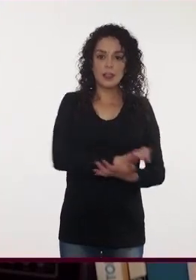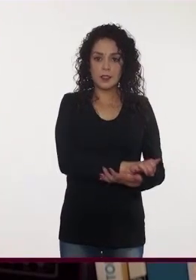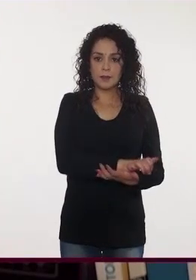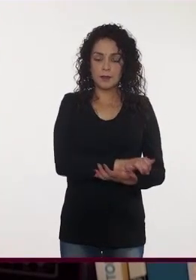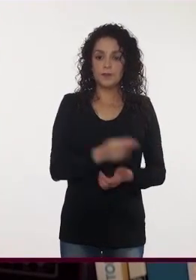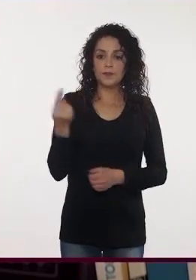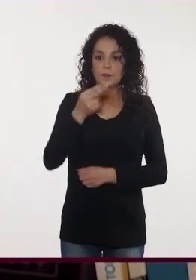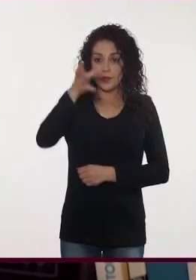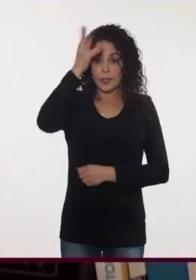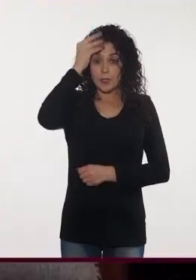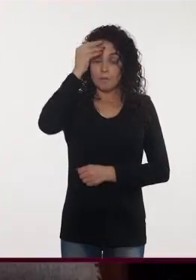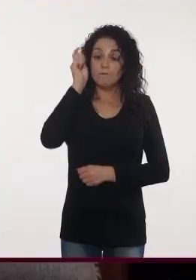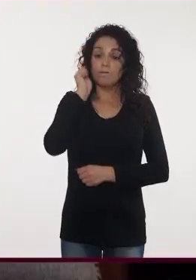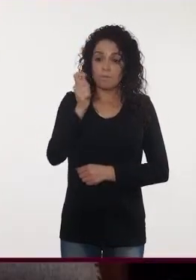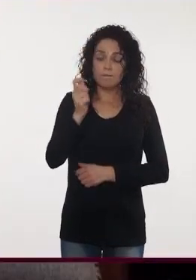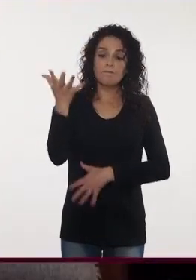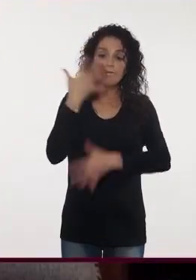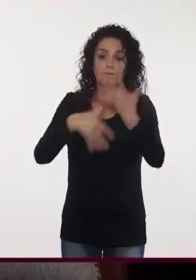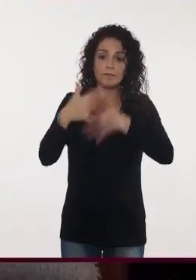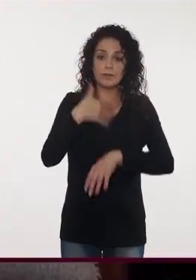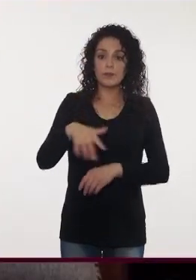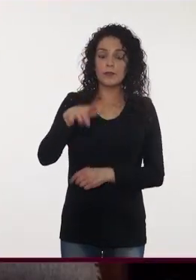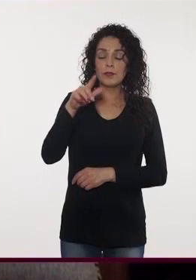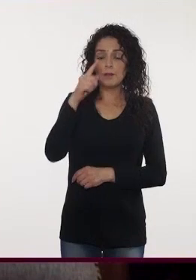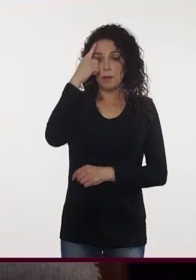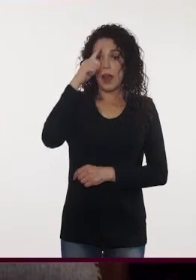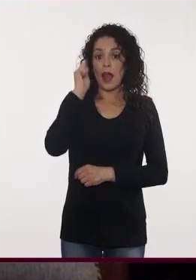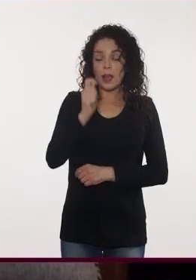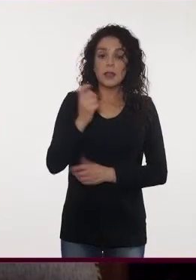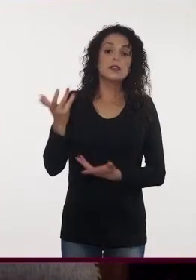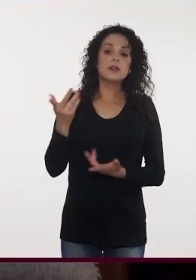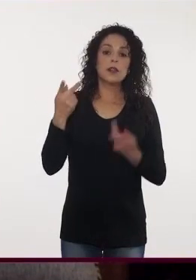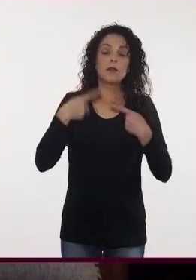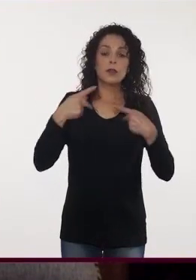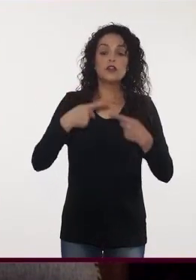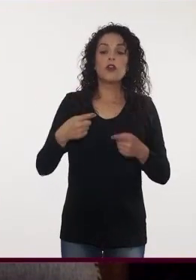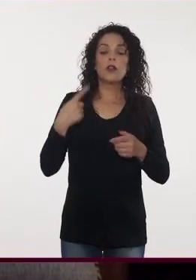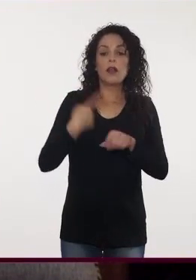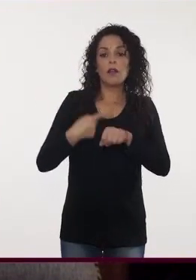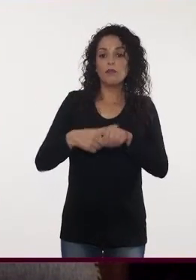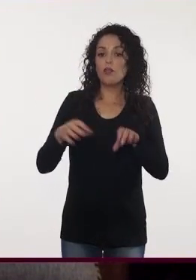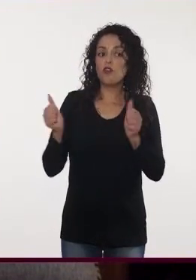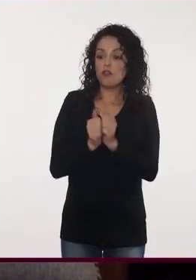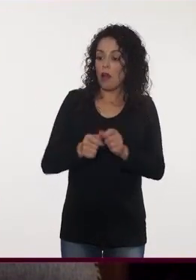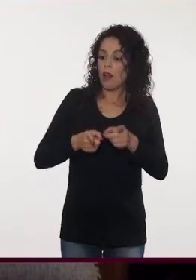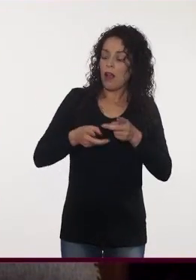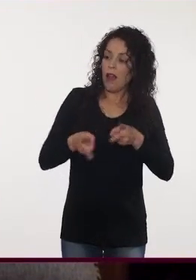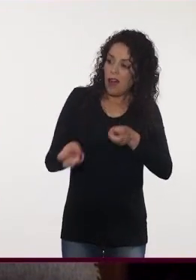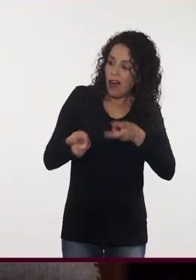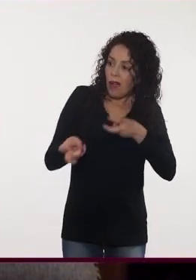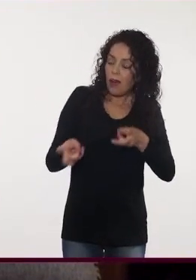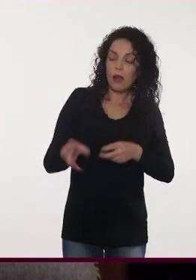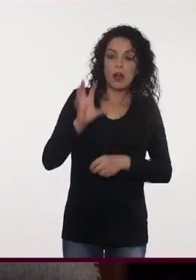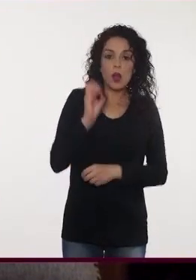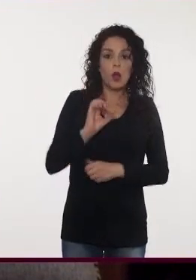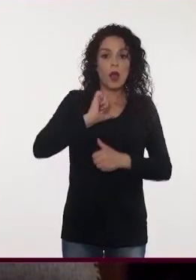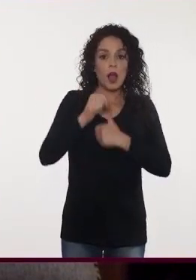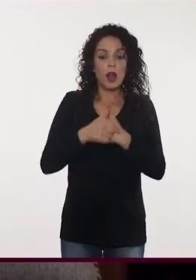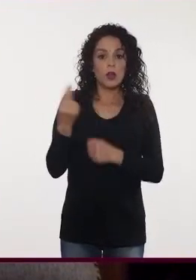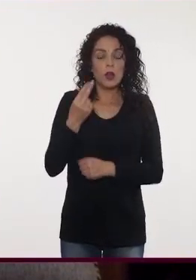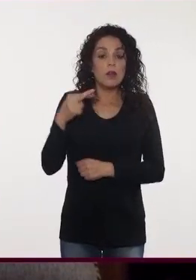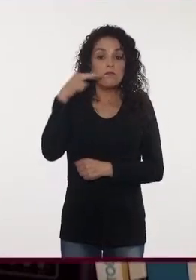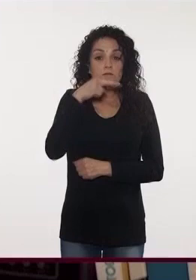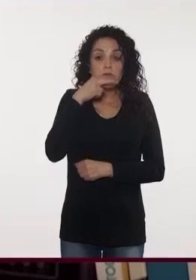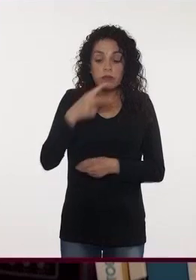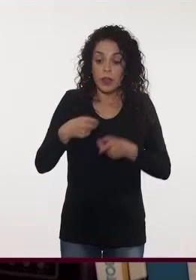aprendizaje del lenguaje de señas, los protocolos de emergencia para personas con epilepsia u otras condiciones que pudieran necesitar auxilio